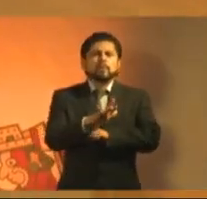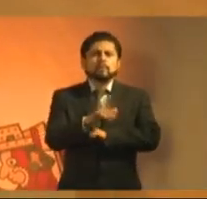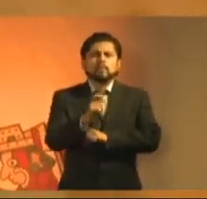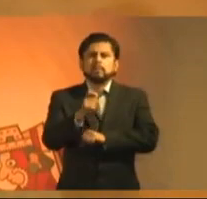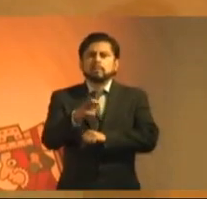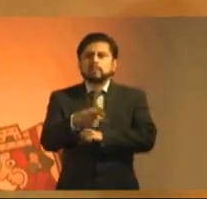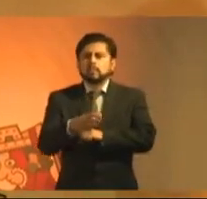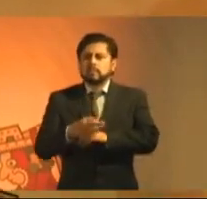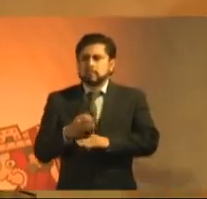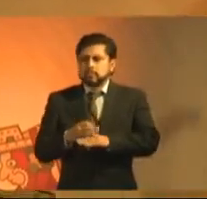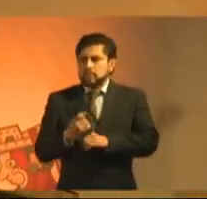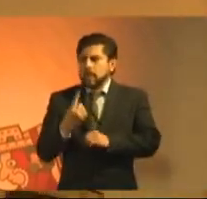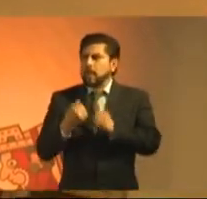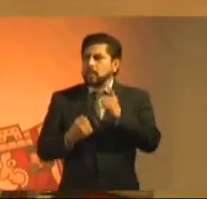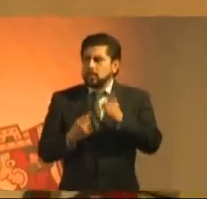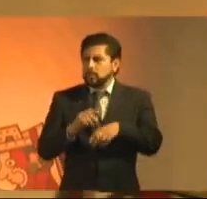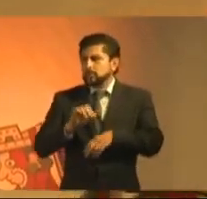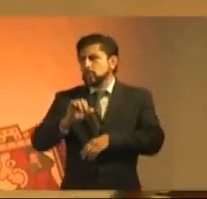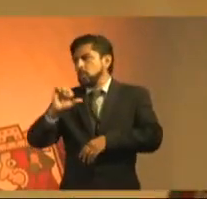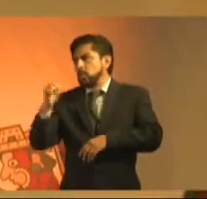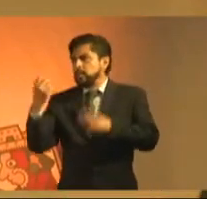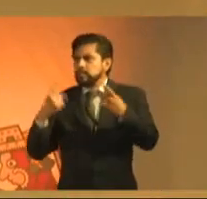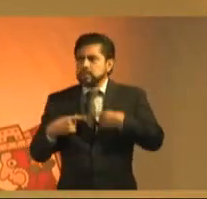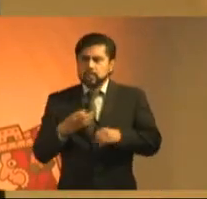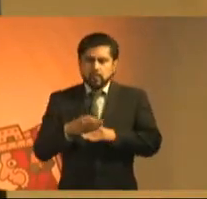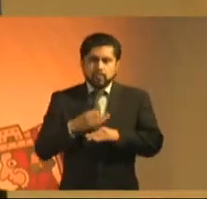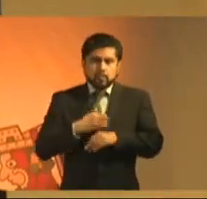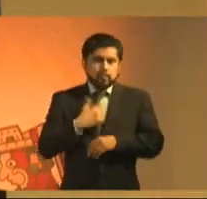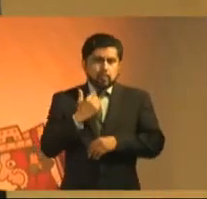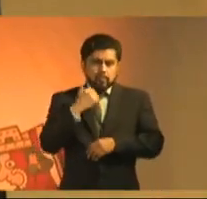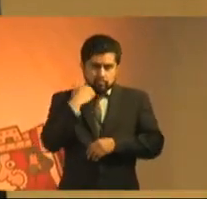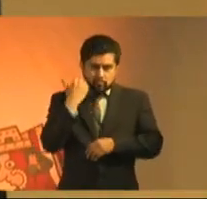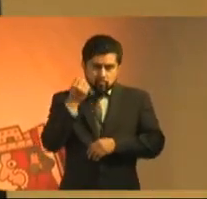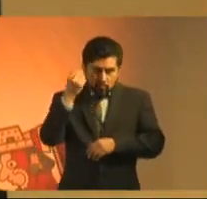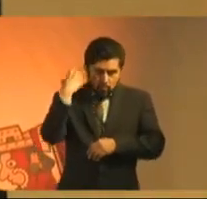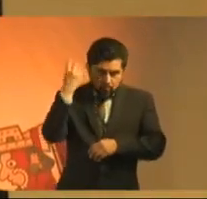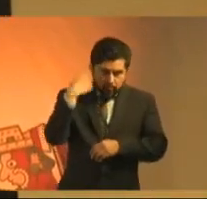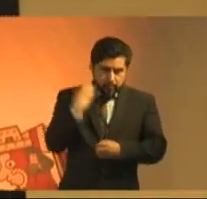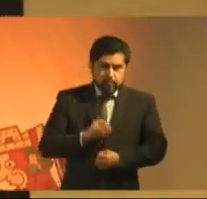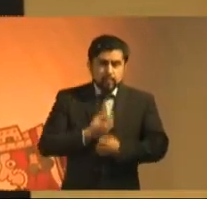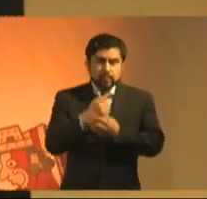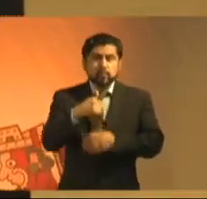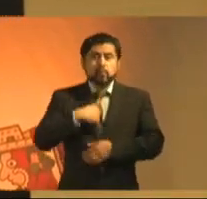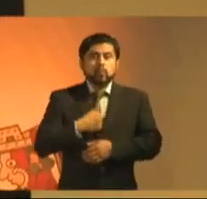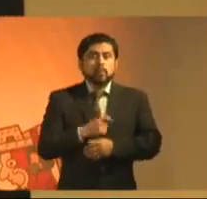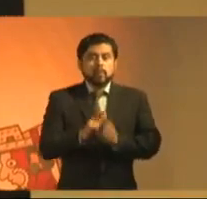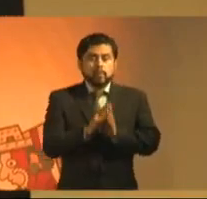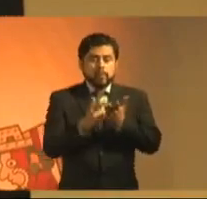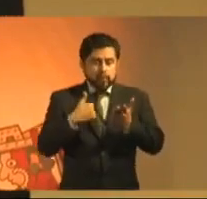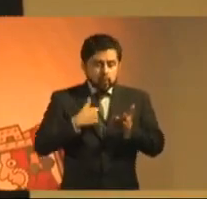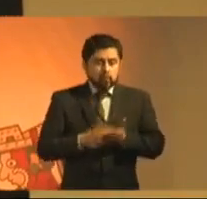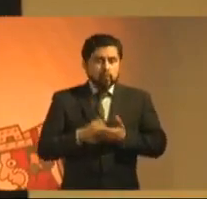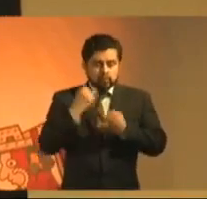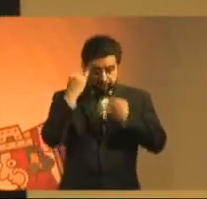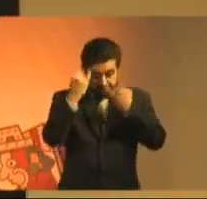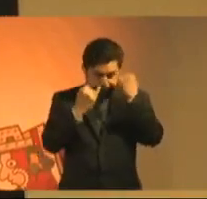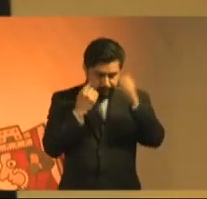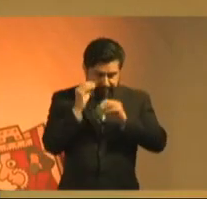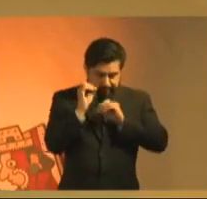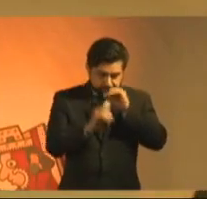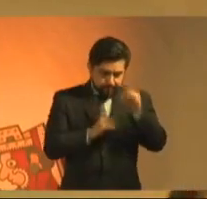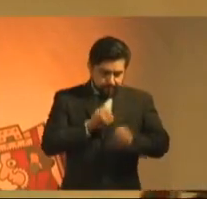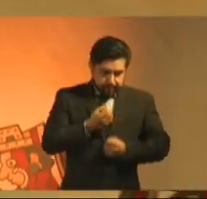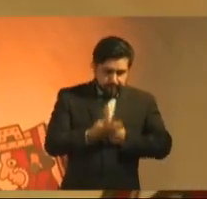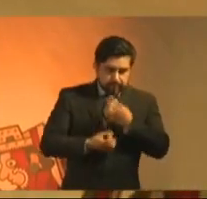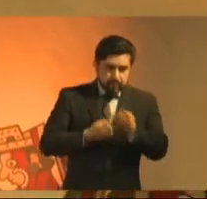presentado aquí libros de otros autores y aquí me tocó hablar de un libro que yo escribí lo comento ya cuando me presentó